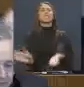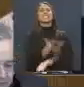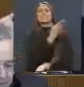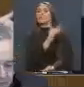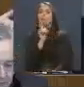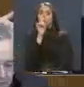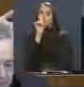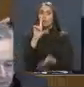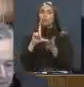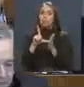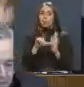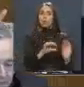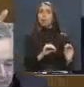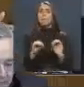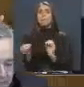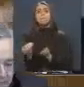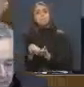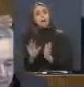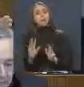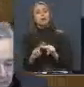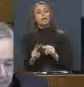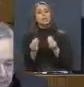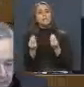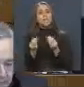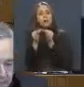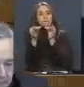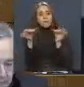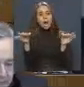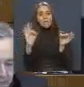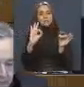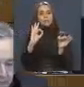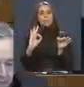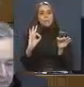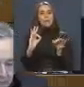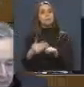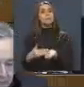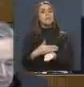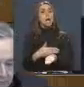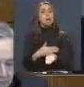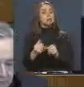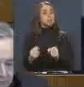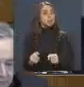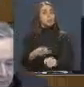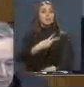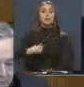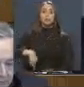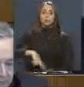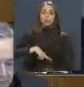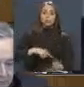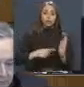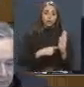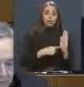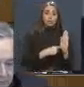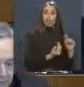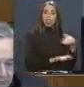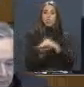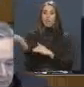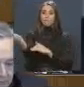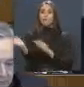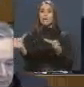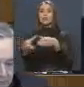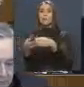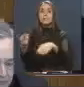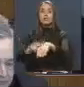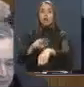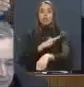No, demorémonos un tantito más, pero hagámoslo bien. De eso se trata. Y cuanto antes nosotros podamos enviarla de vuelta y salga de la